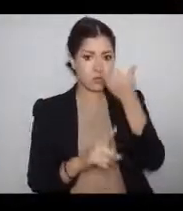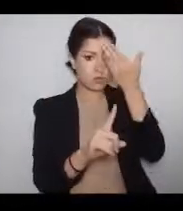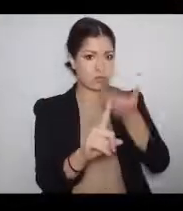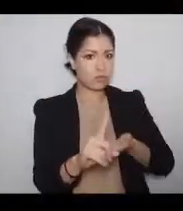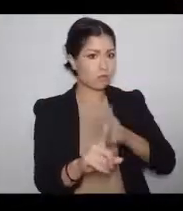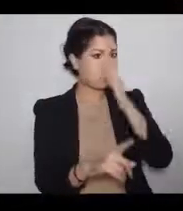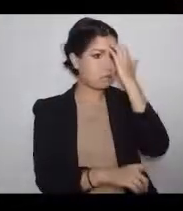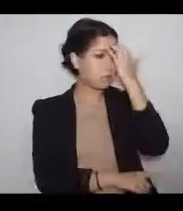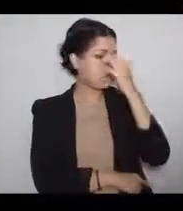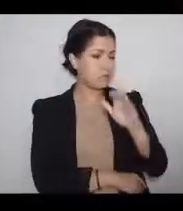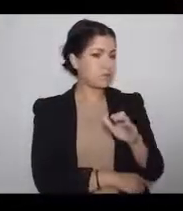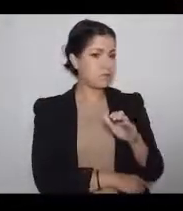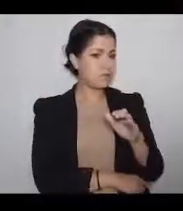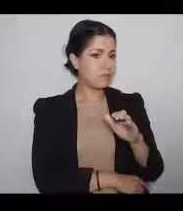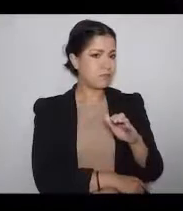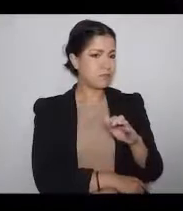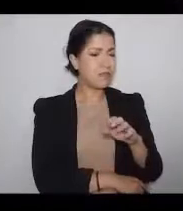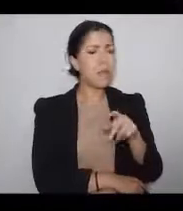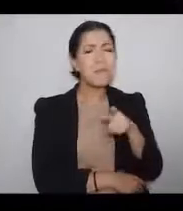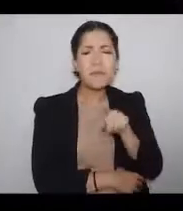¿Sabes lo que es vivir sin ayuda?